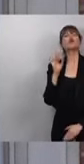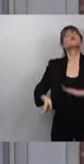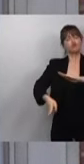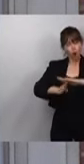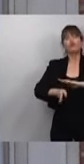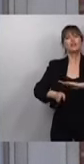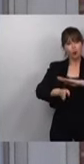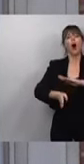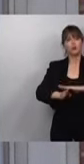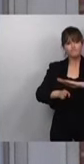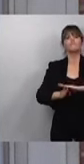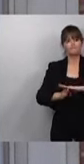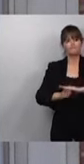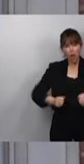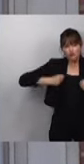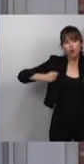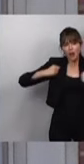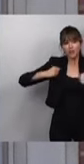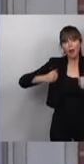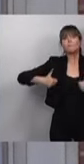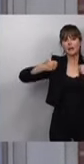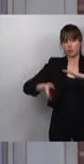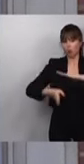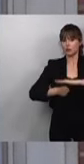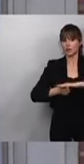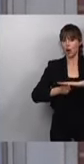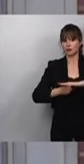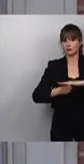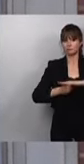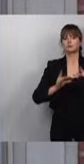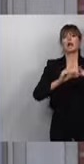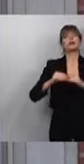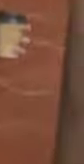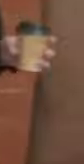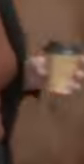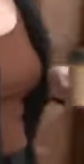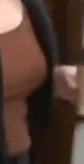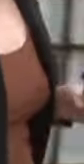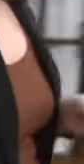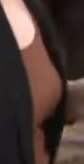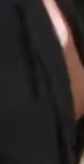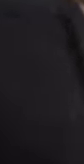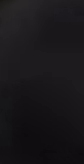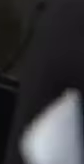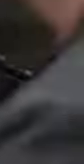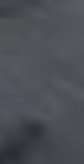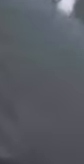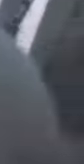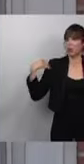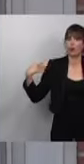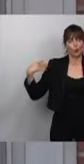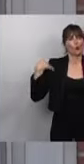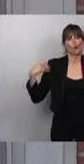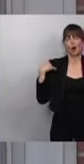este momento se abren las puertas de todo no para esta persona se abren las puertas para controlar los medios para para enjuiciar losos